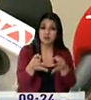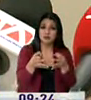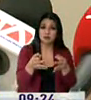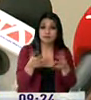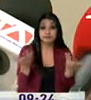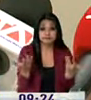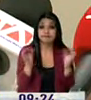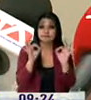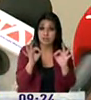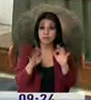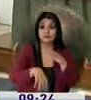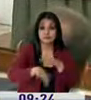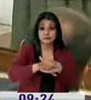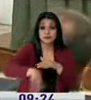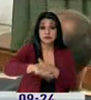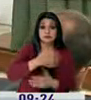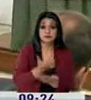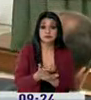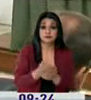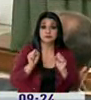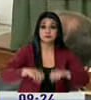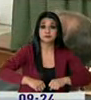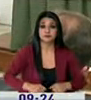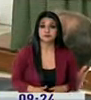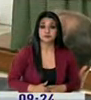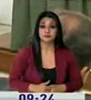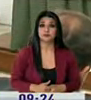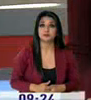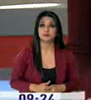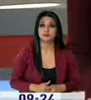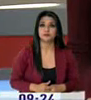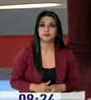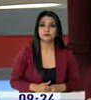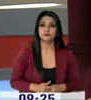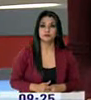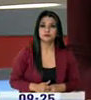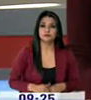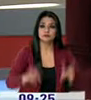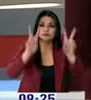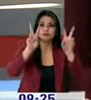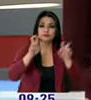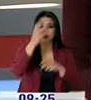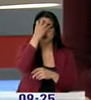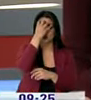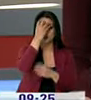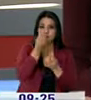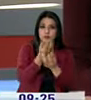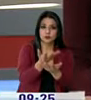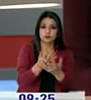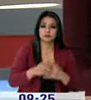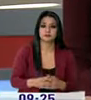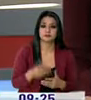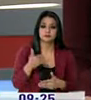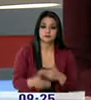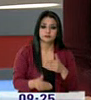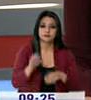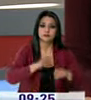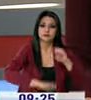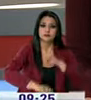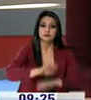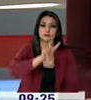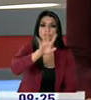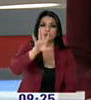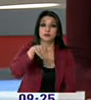cuál es el óptimo de tamaño del Estado. En Quito informó Adriana Rojas. En temas de educación les contamos que el proceso para evaluar a más